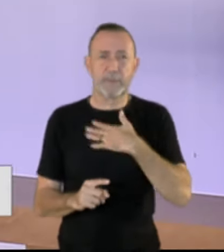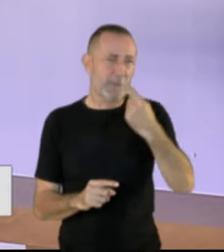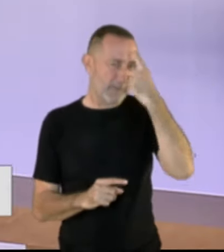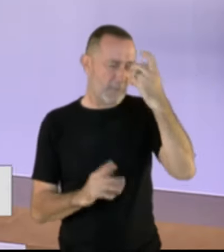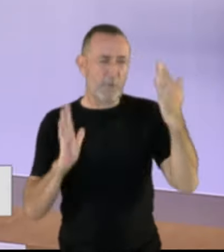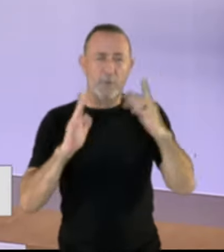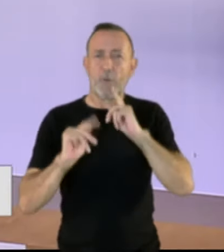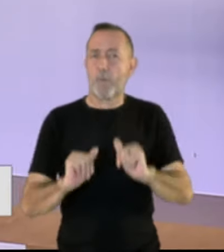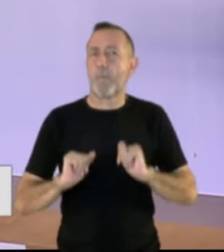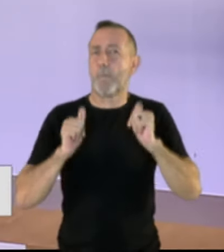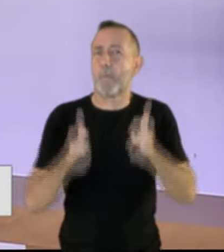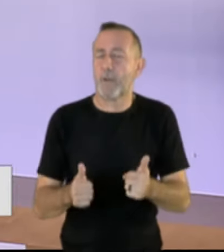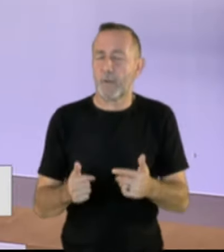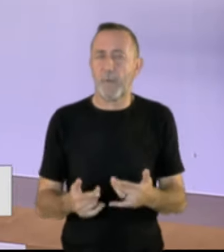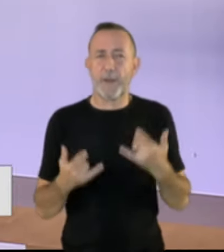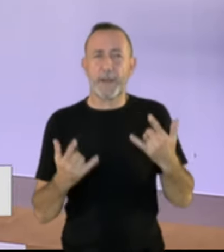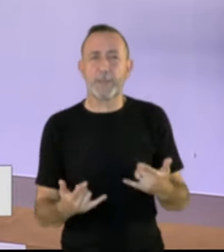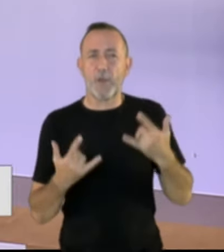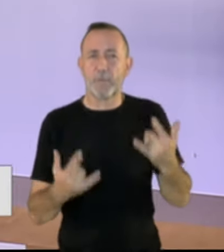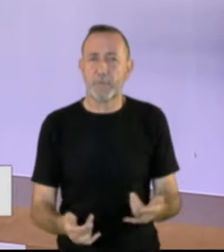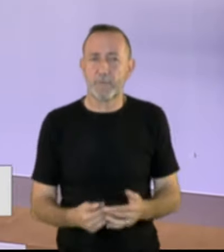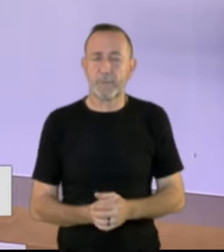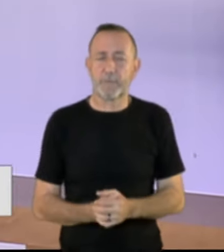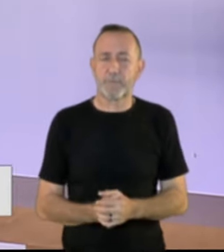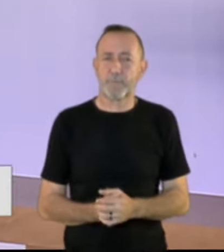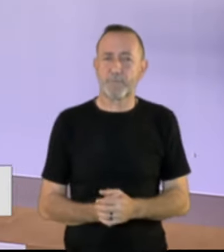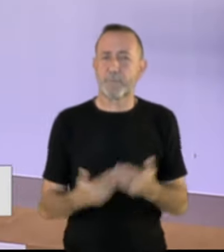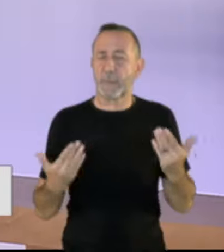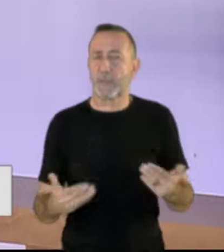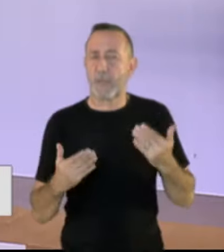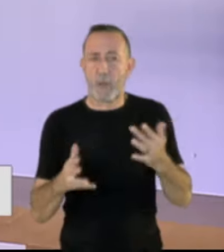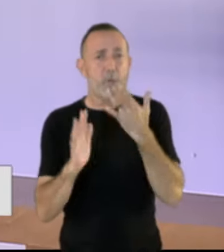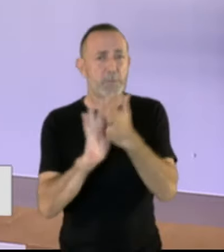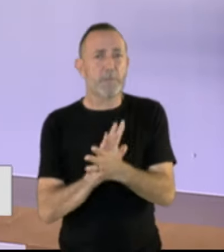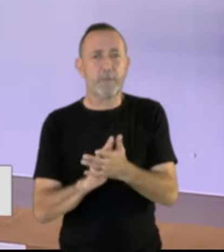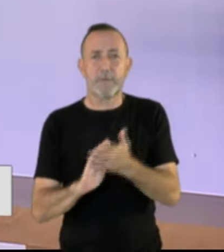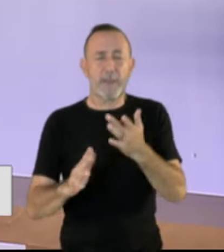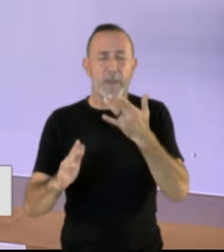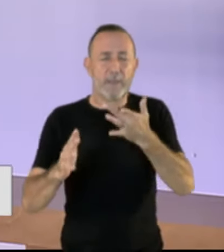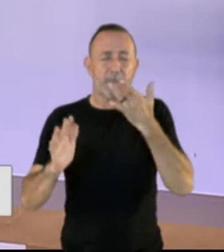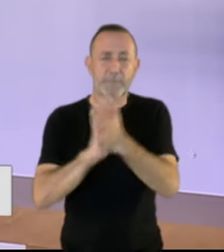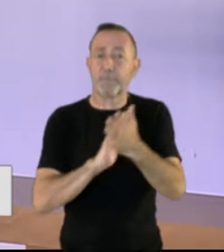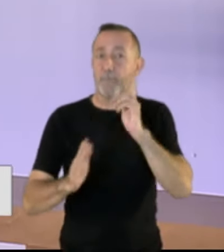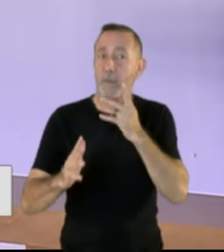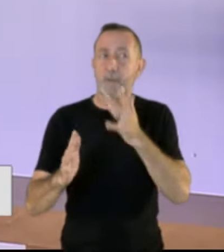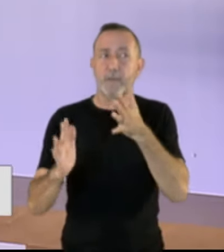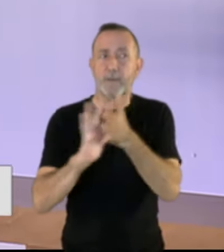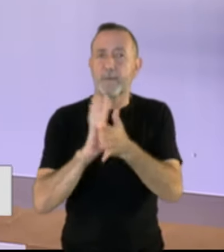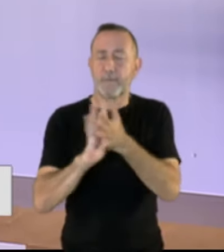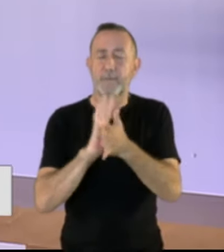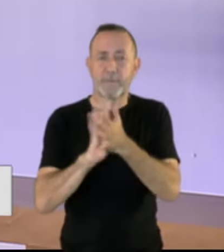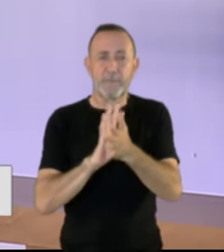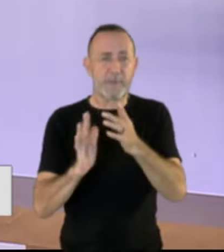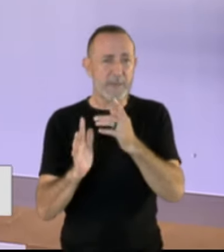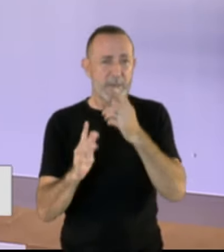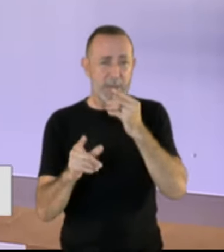bien acompañada no Claro que sí y más que todo también como decía los temas que nunca mueren porque quedaron temas que que quedaron para el resto de la